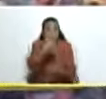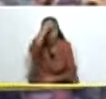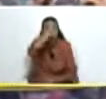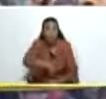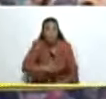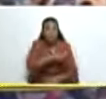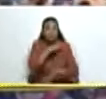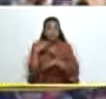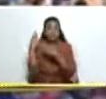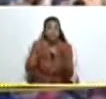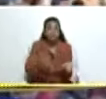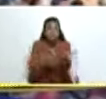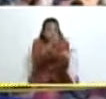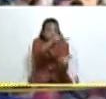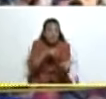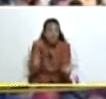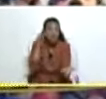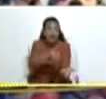su cuerpo.